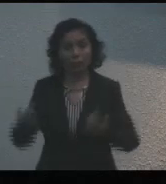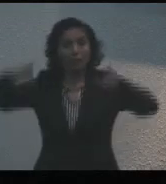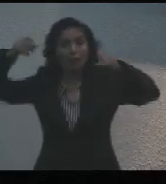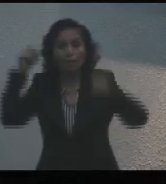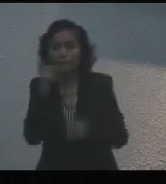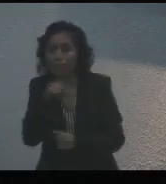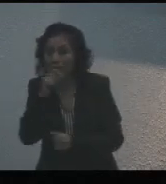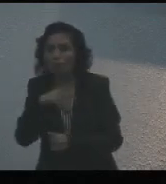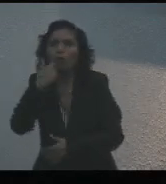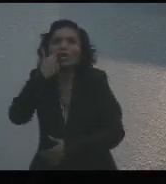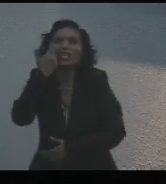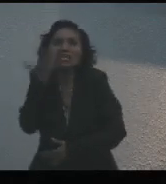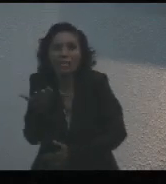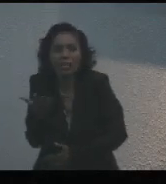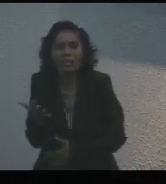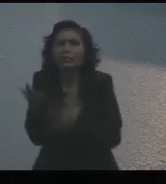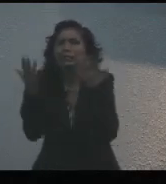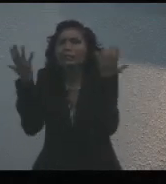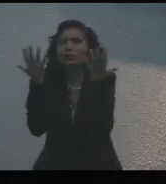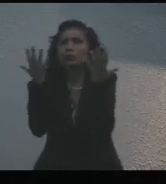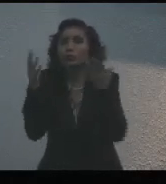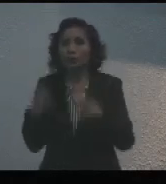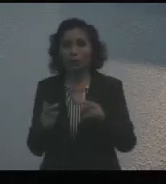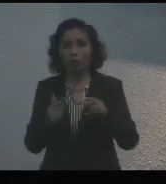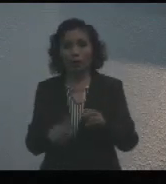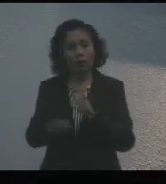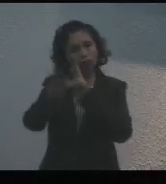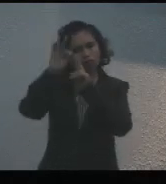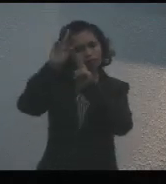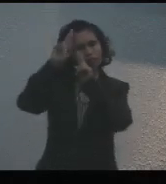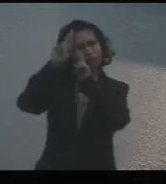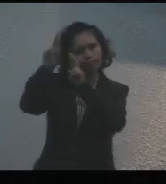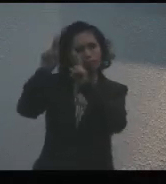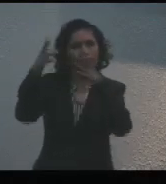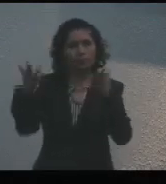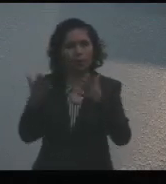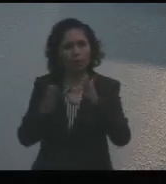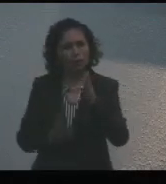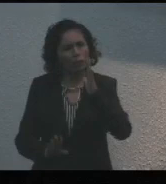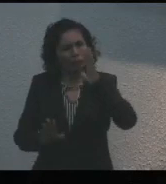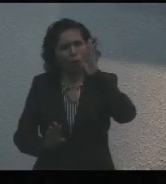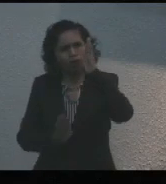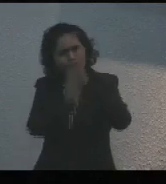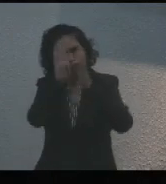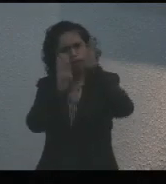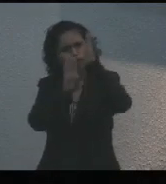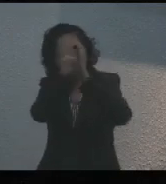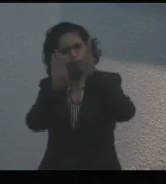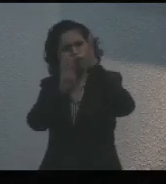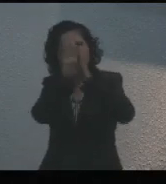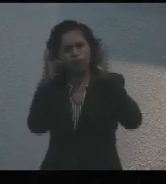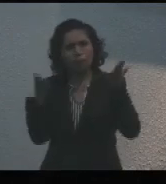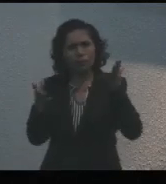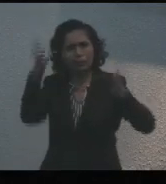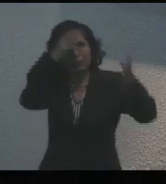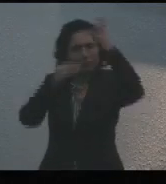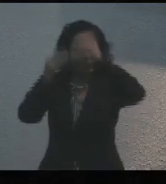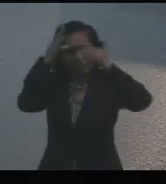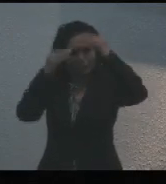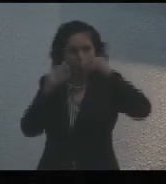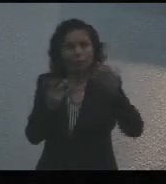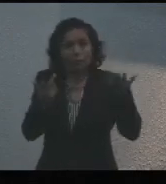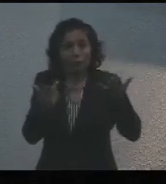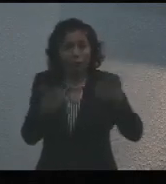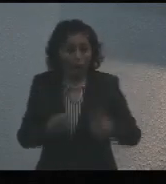pueden o quieren o desean servir a la patria, así como superarse continuamente y forjar su propio carácter.